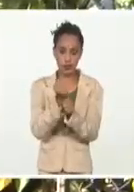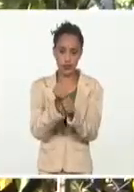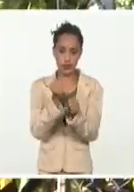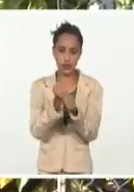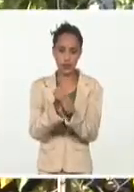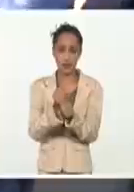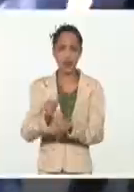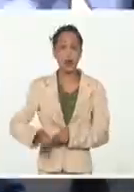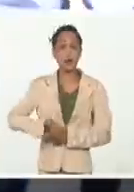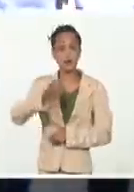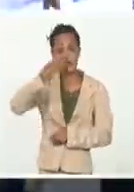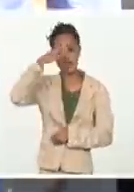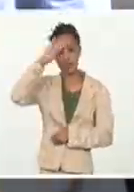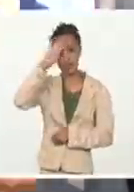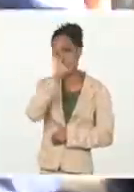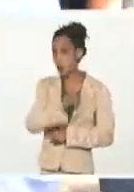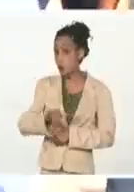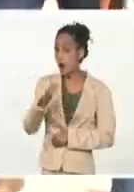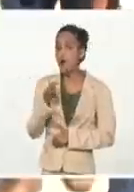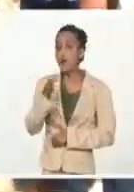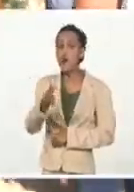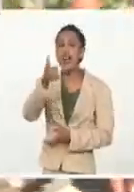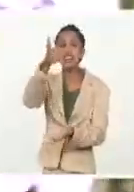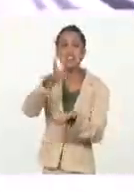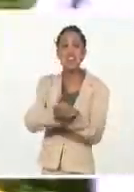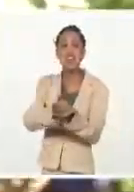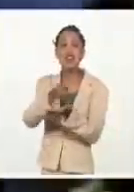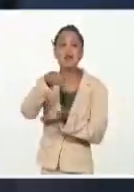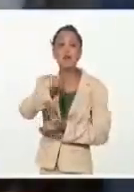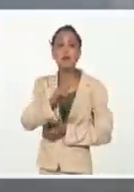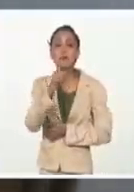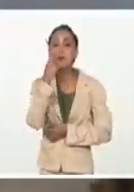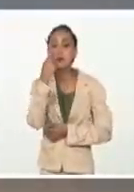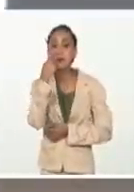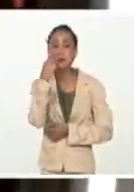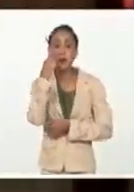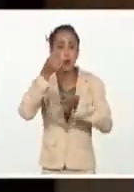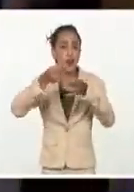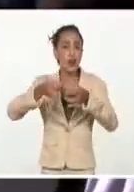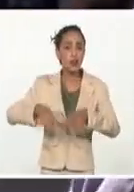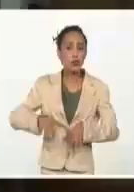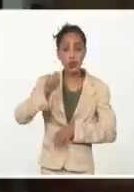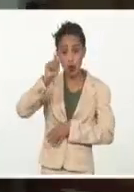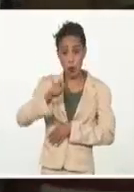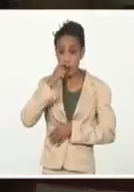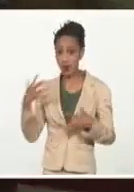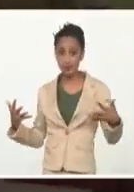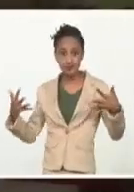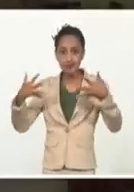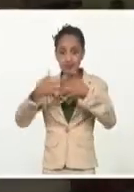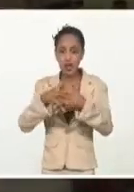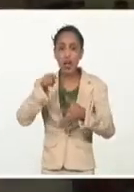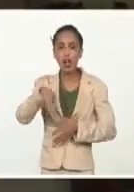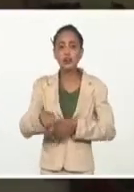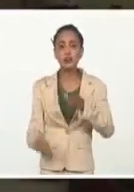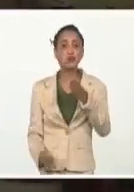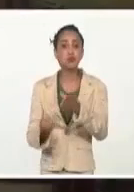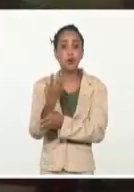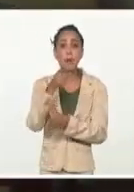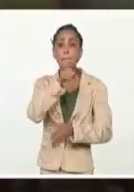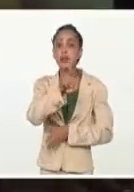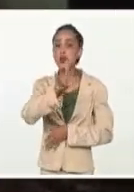bermúdez también llegó hasta la sede de la fundación de la naturaleza y el hombre antonio jiménez institución fundada en